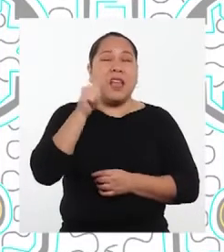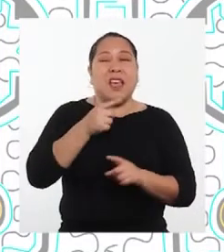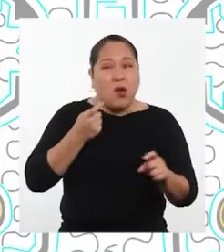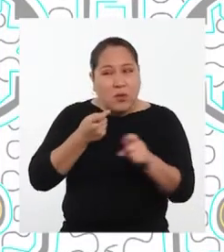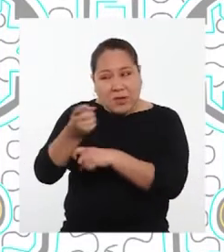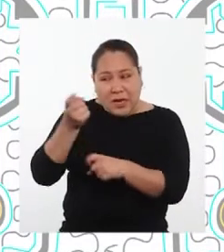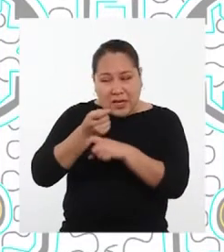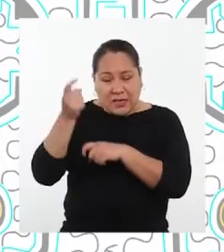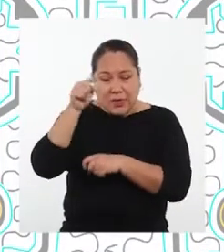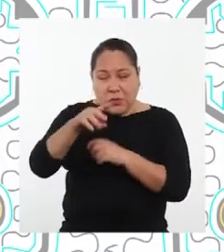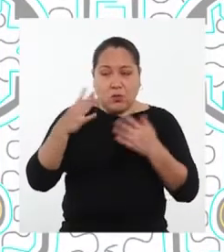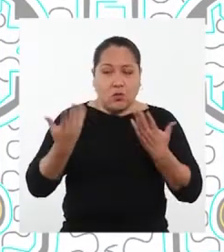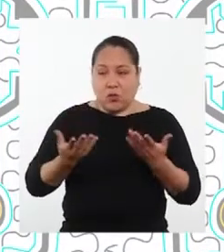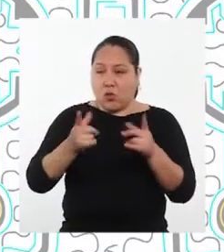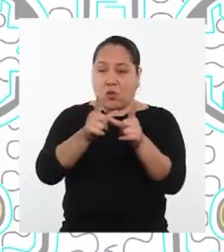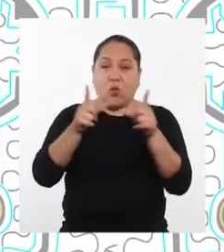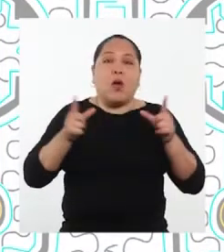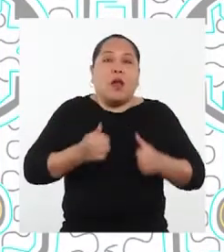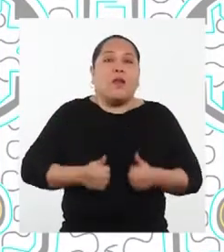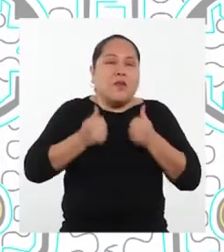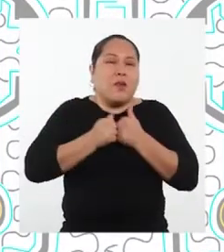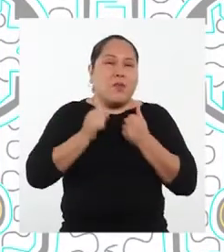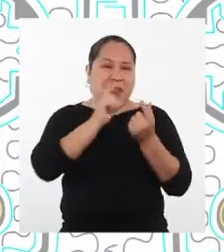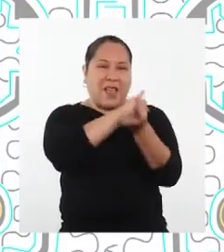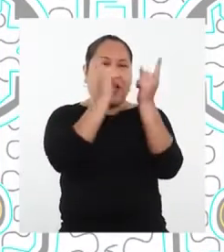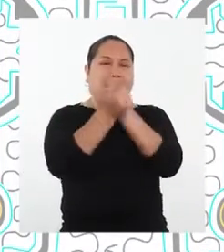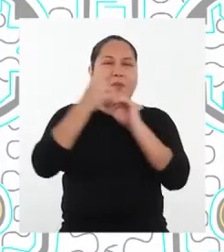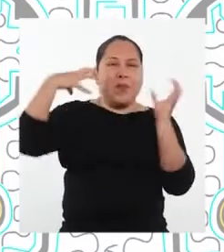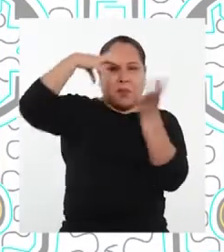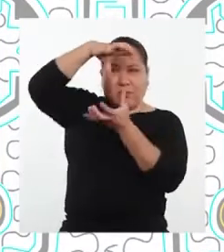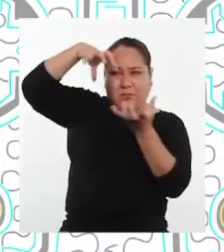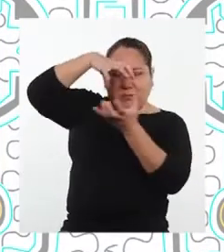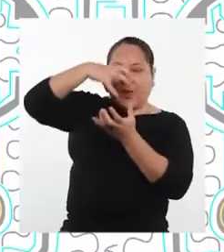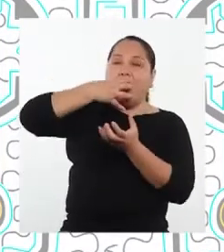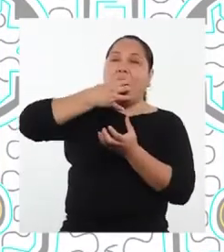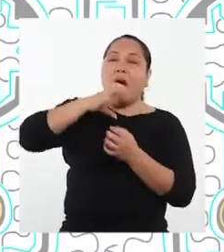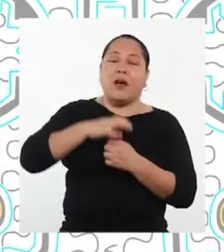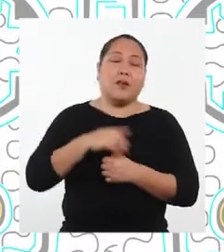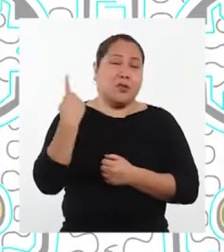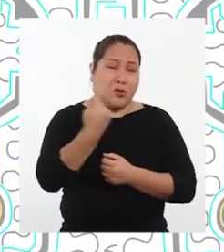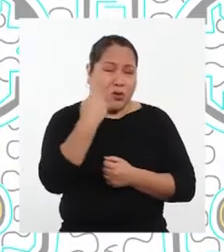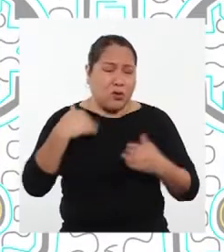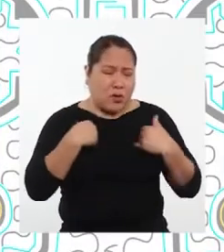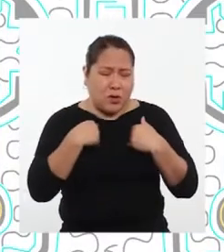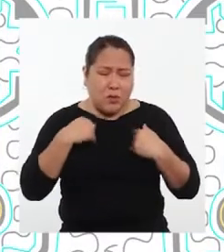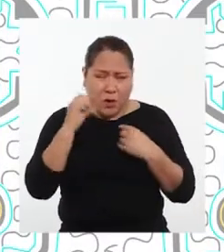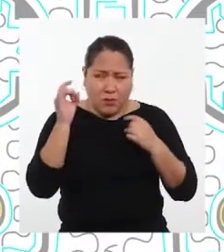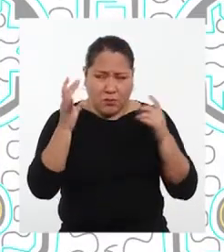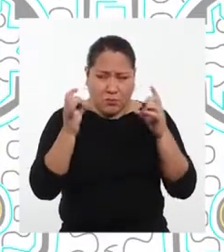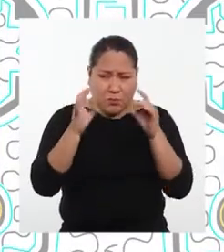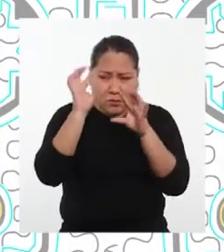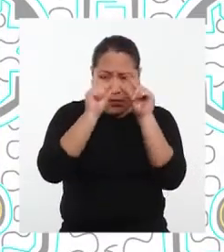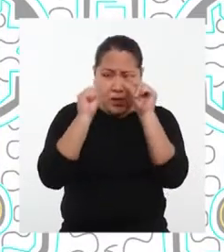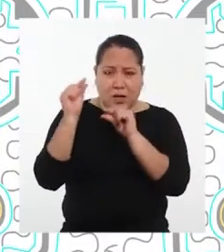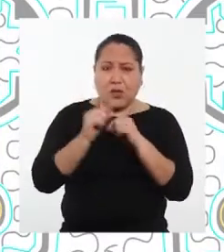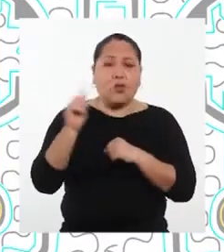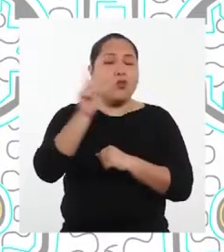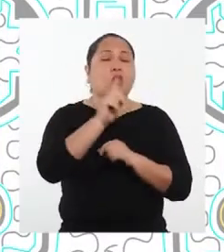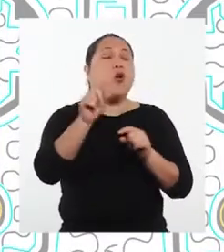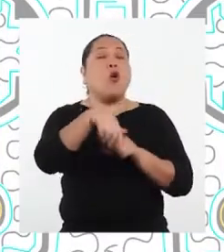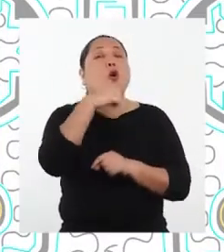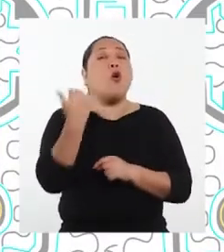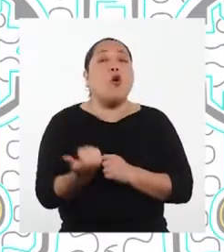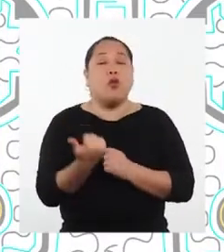que sufren sus hábitats por el cambio climático. No solo los insectos están siendo afectados, sino que también otros animales están en